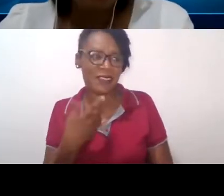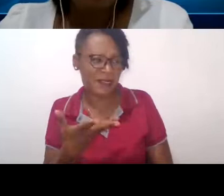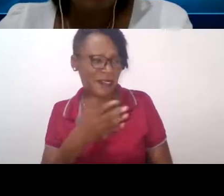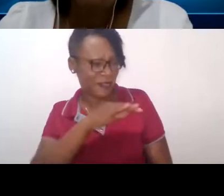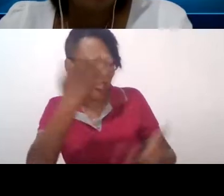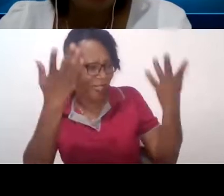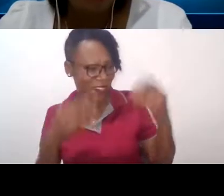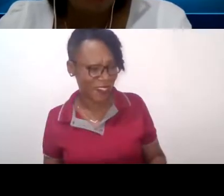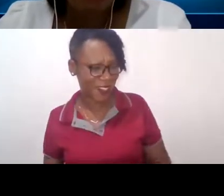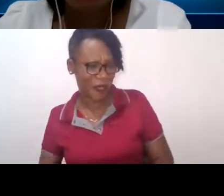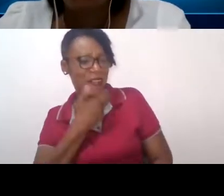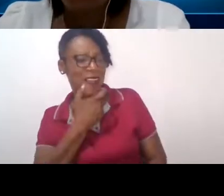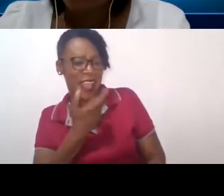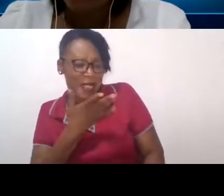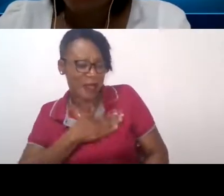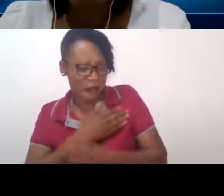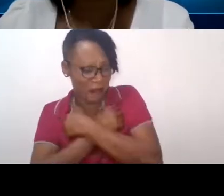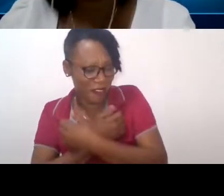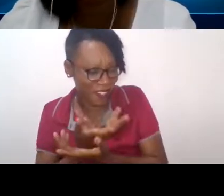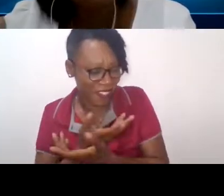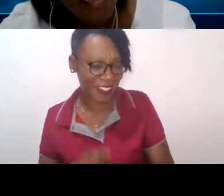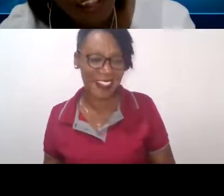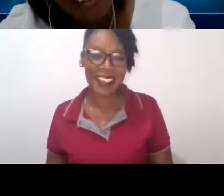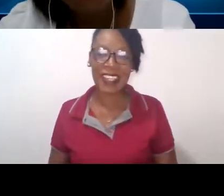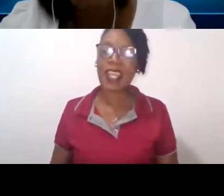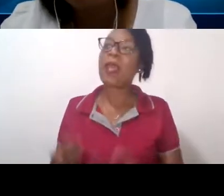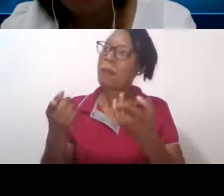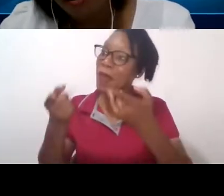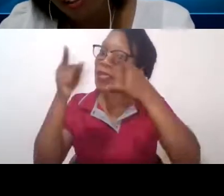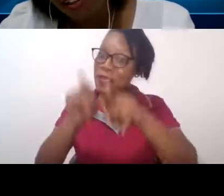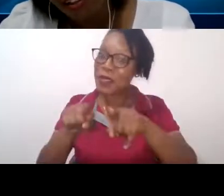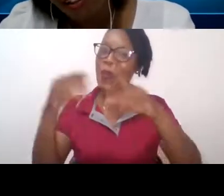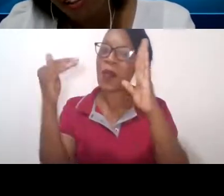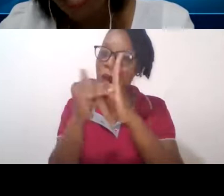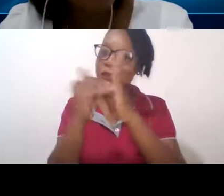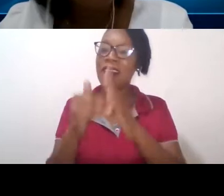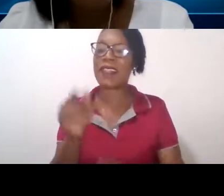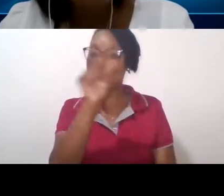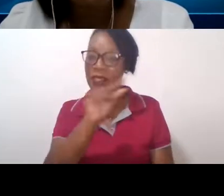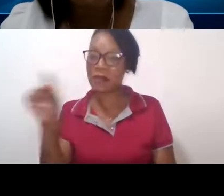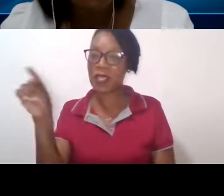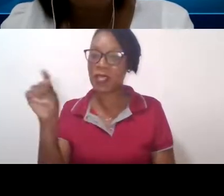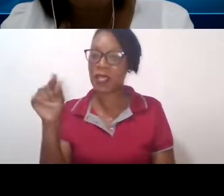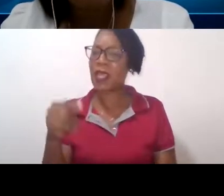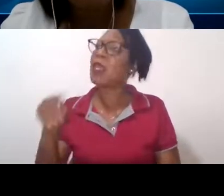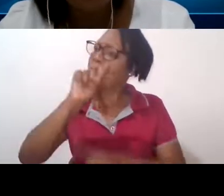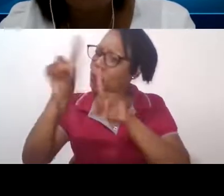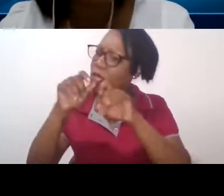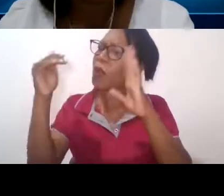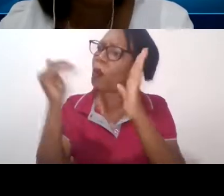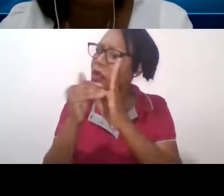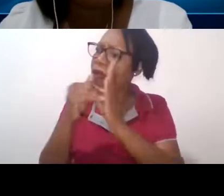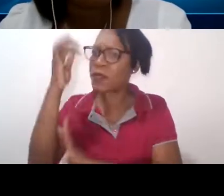yo estoy riéndome, mi amor. Volvió a pasar en la semana y él me volvió a preguntar